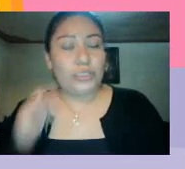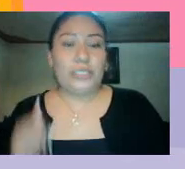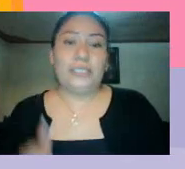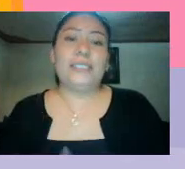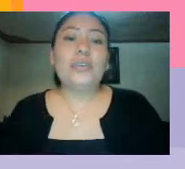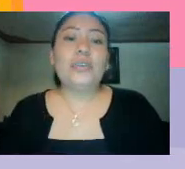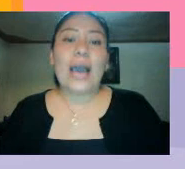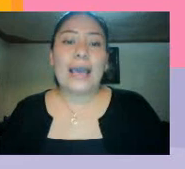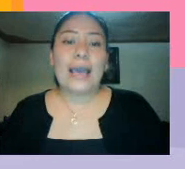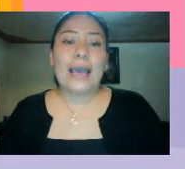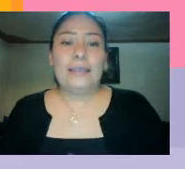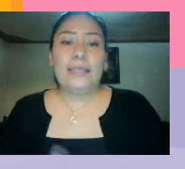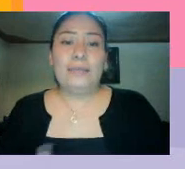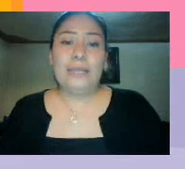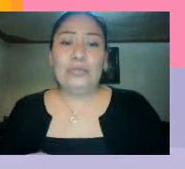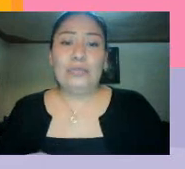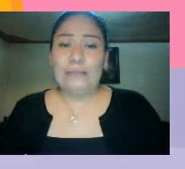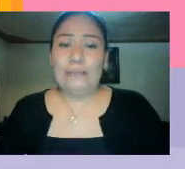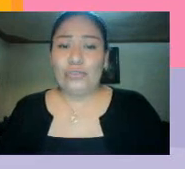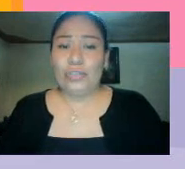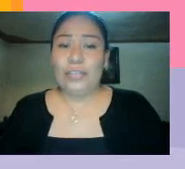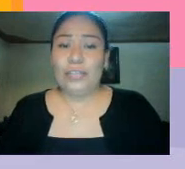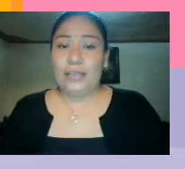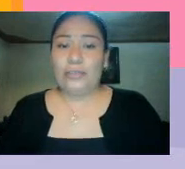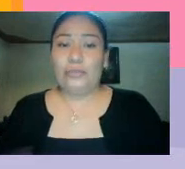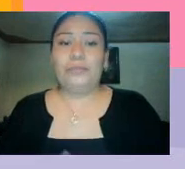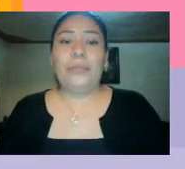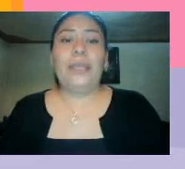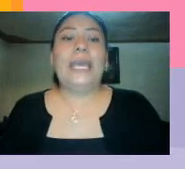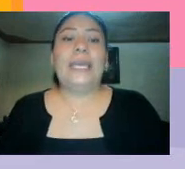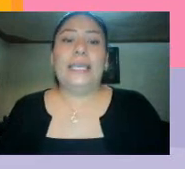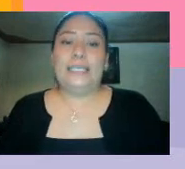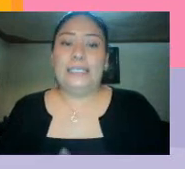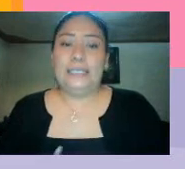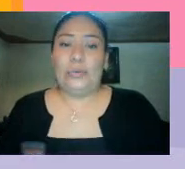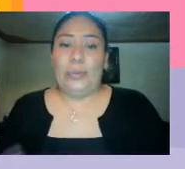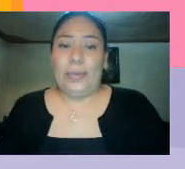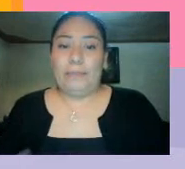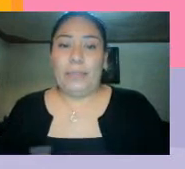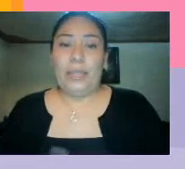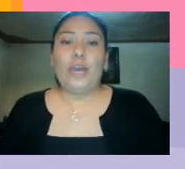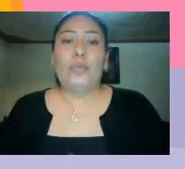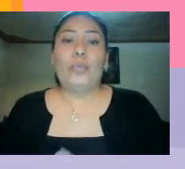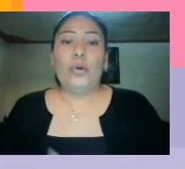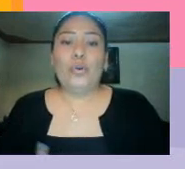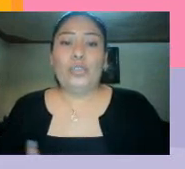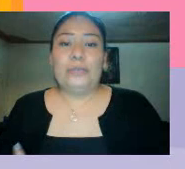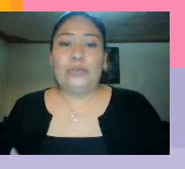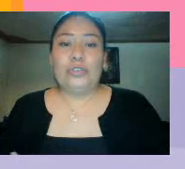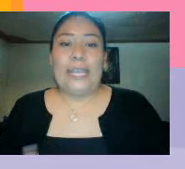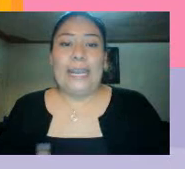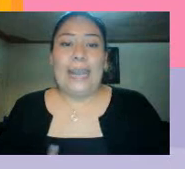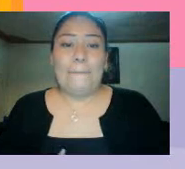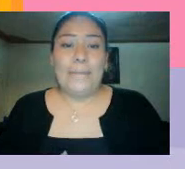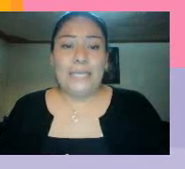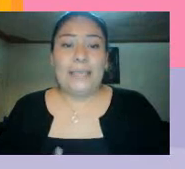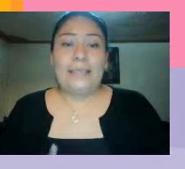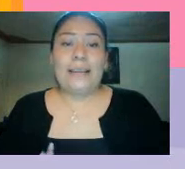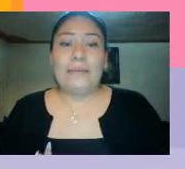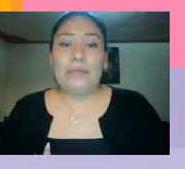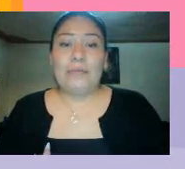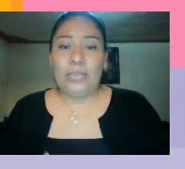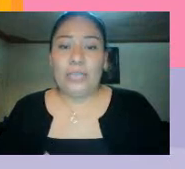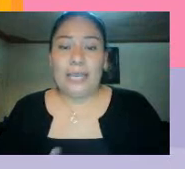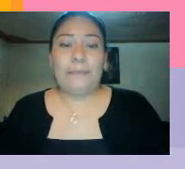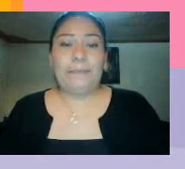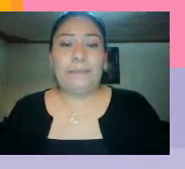Escuchamos. Inciso A. Te invitamos a la función de teatro. Inciso B. Pon los libros en la mesa de